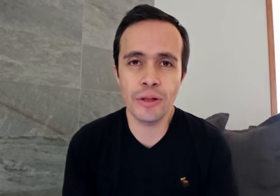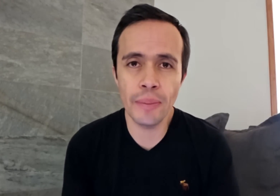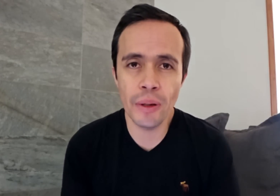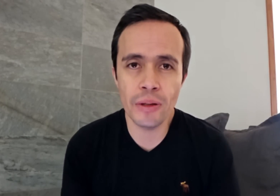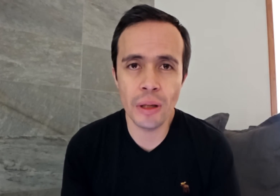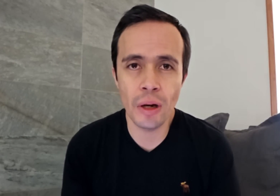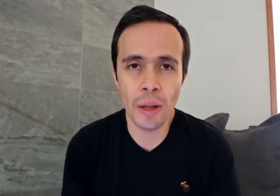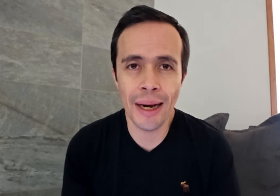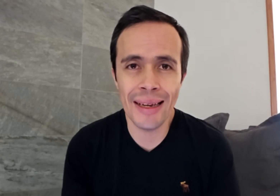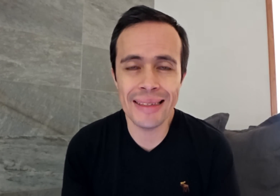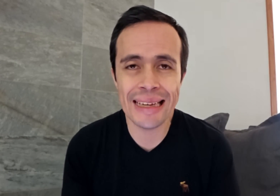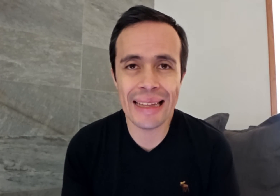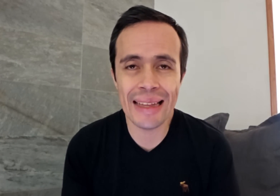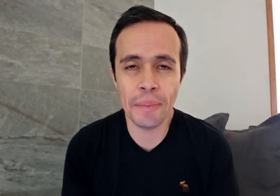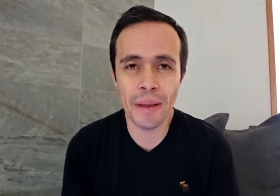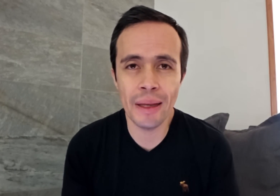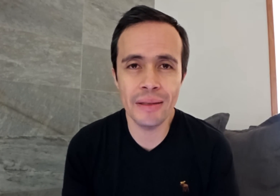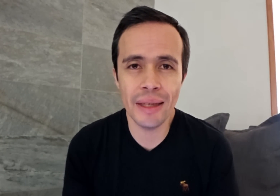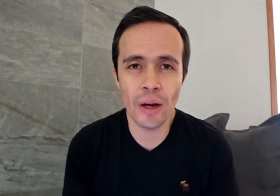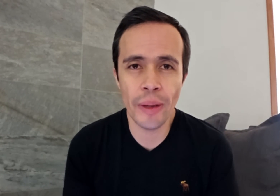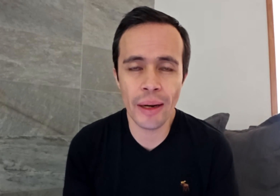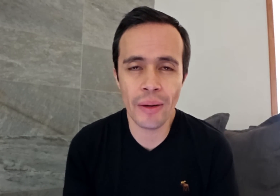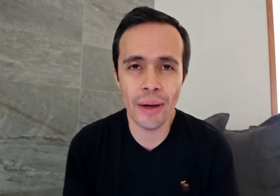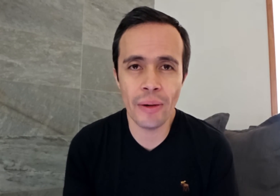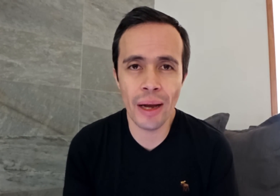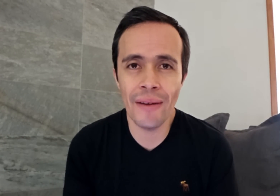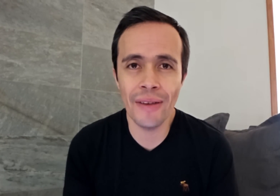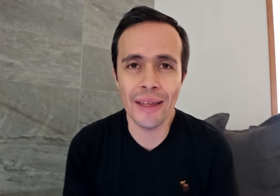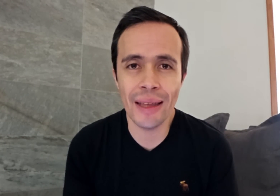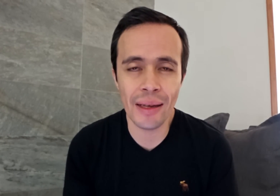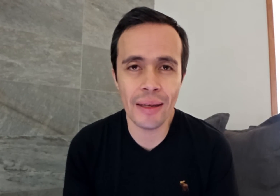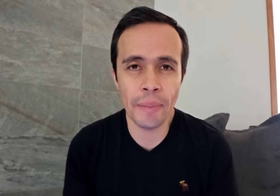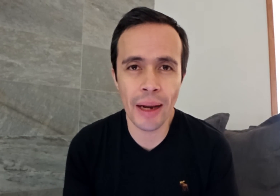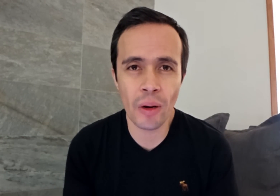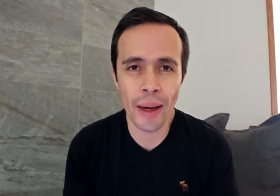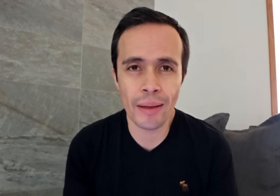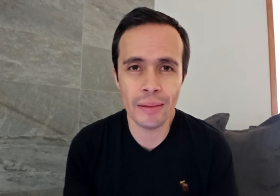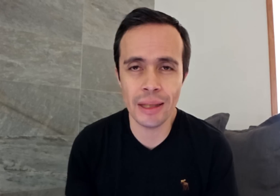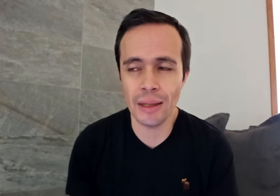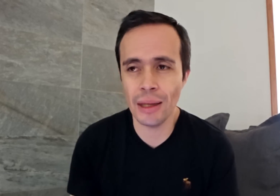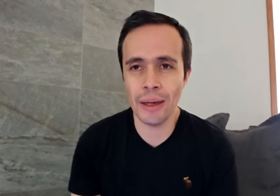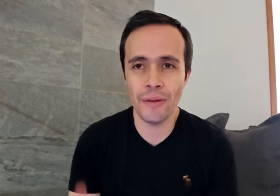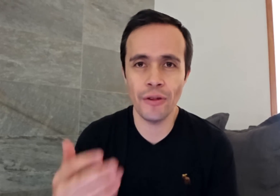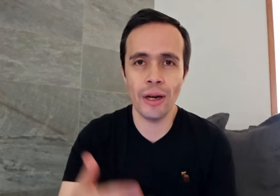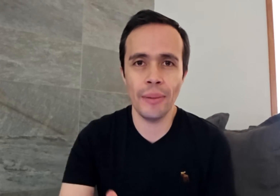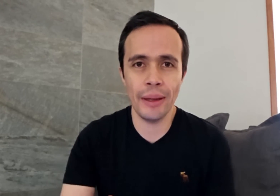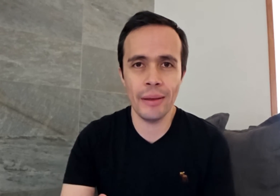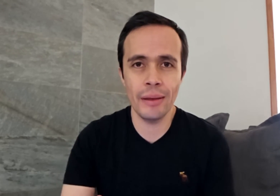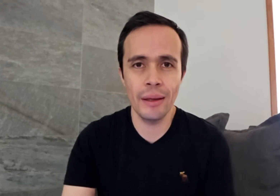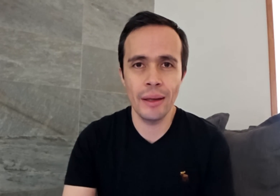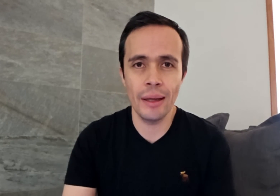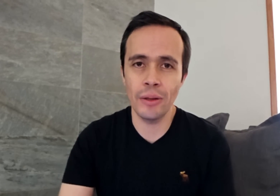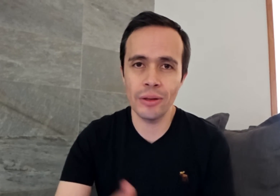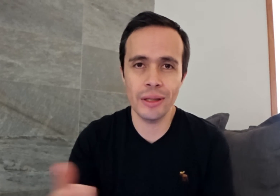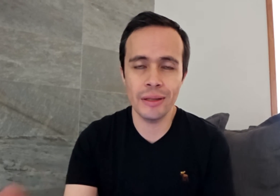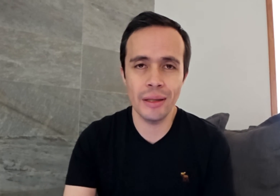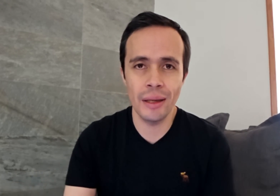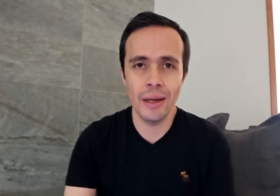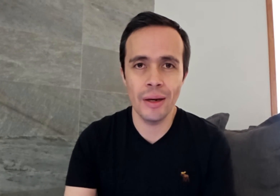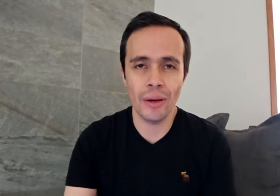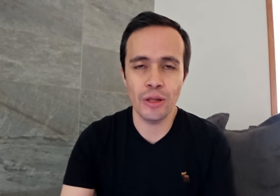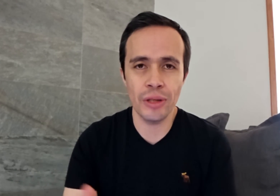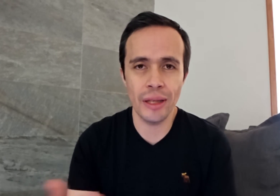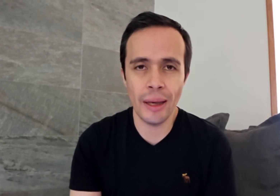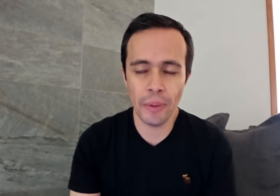destacar que en los tiempos neoliberales cada dependencia de gobierno era una ventanilla para robar. Si te daban Infonavit,